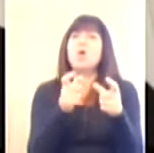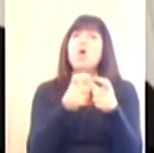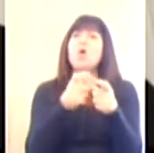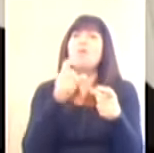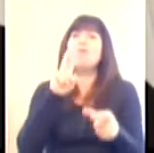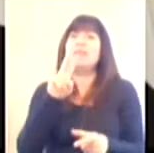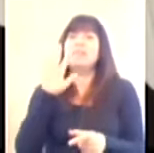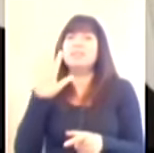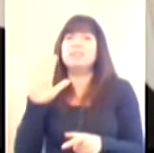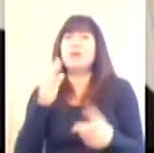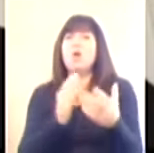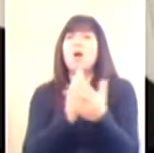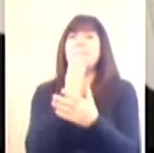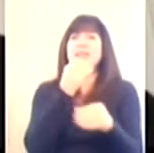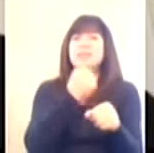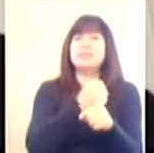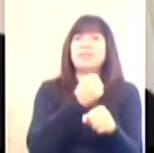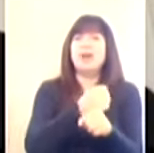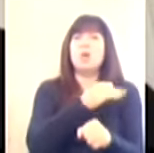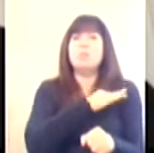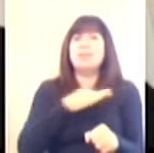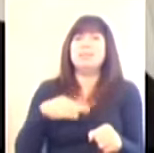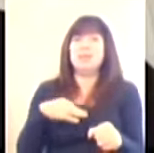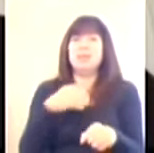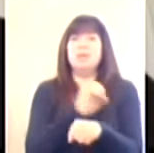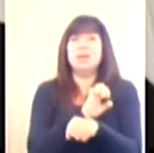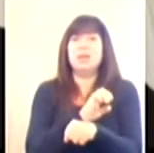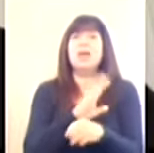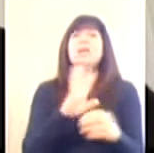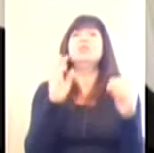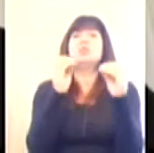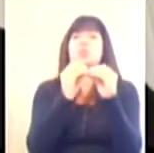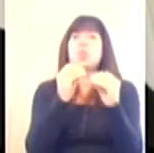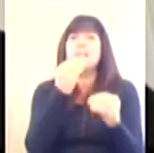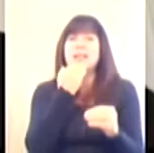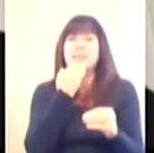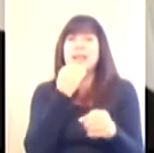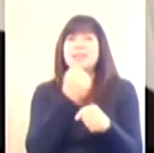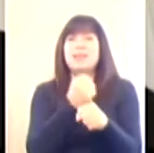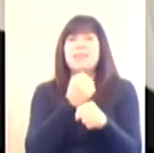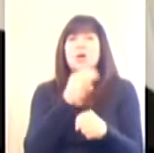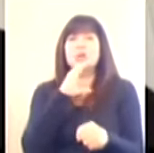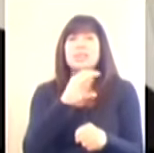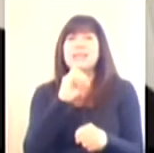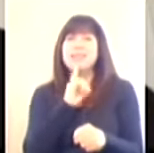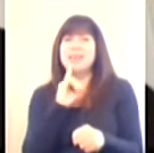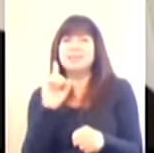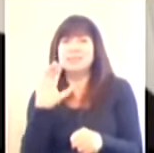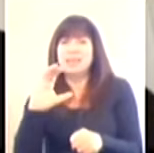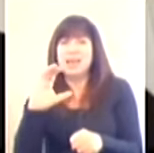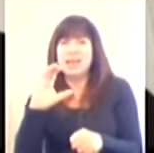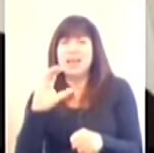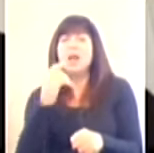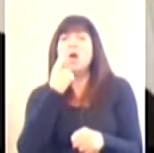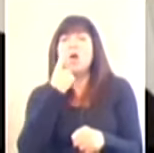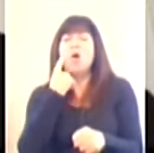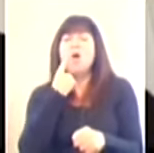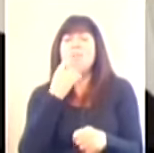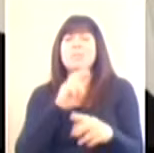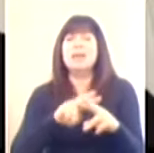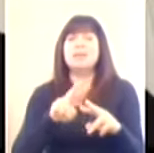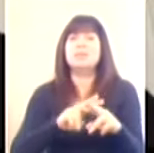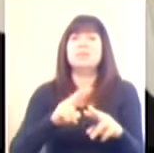a partir del trabajo del Ministerio de Energía, y se suma también al trabajo que hizo la CPC con Ernst & Young,